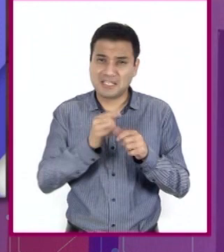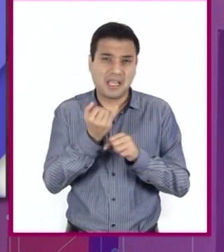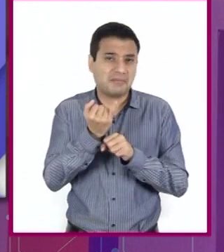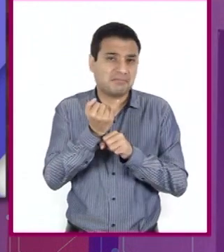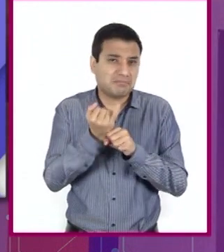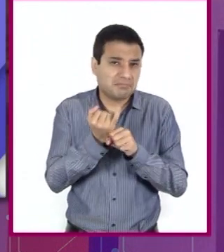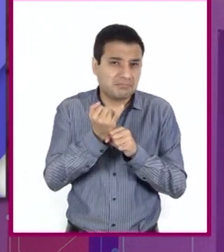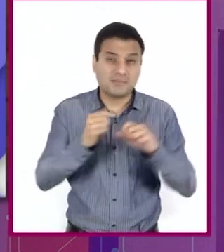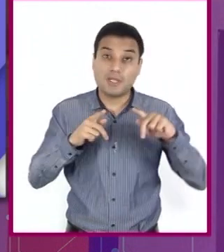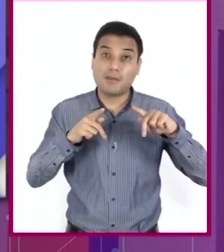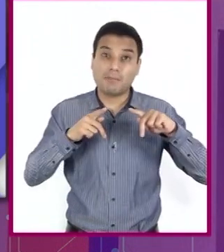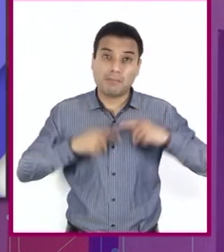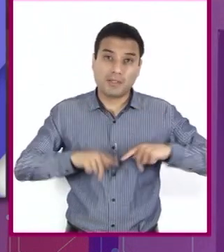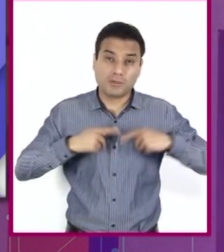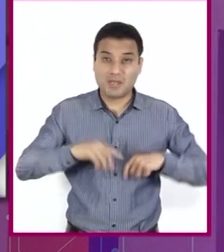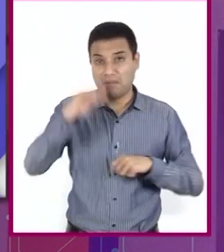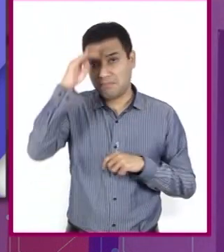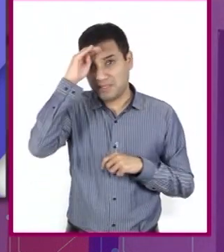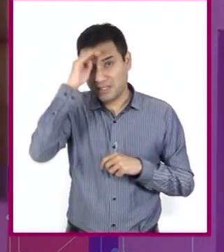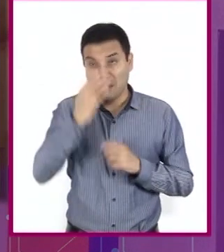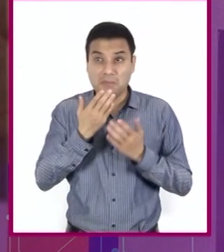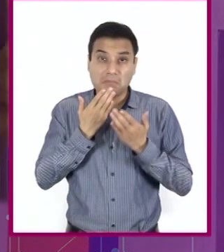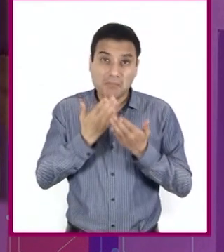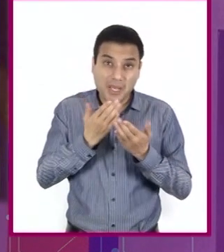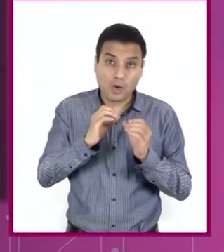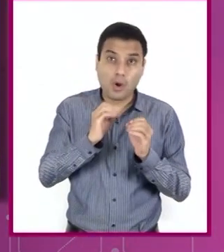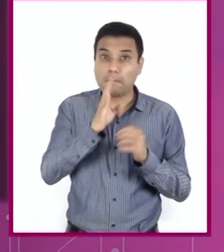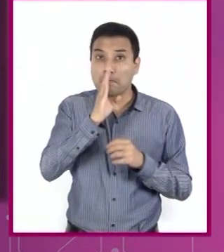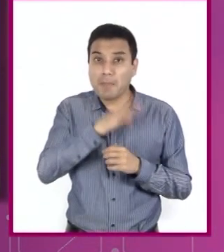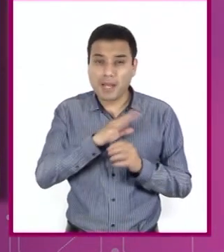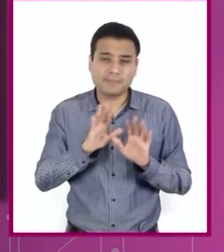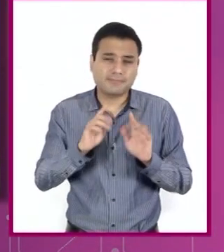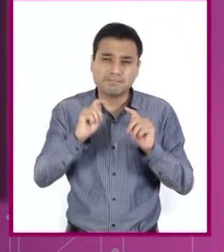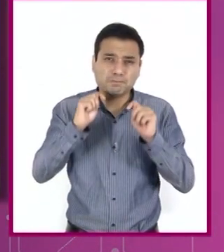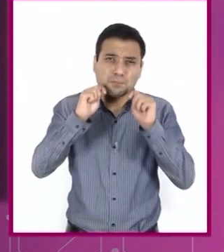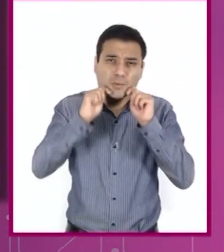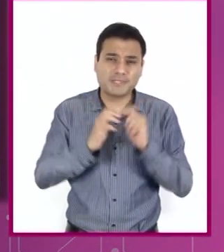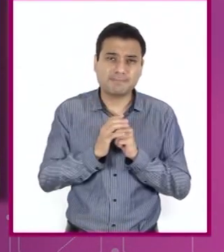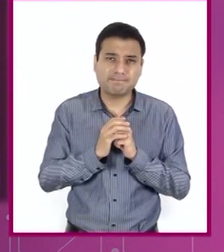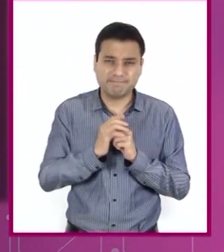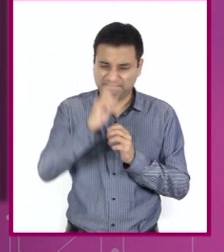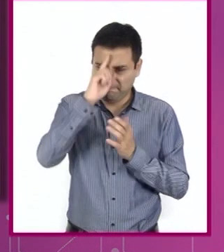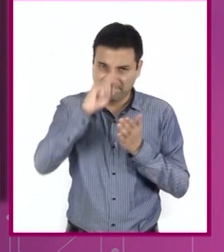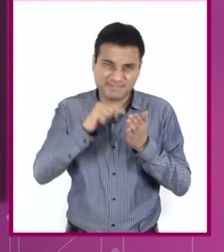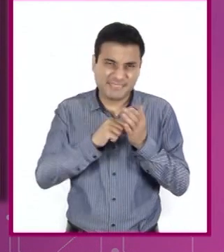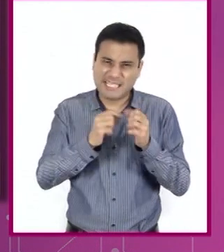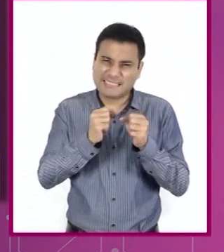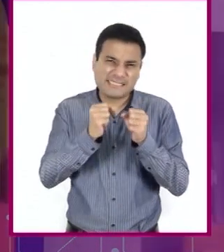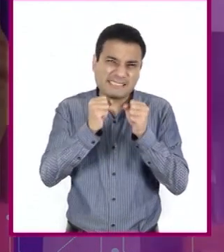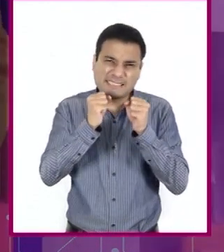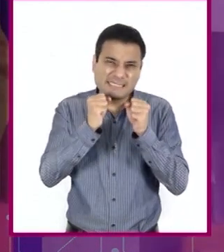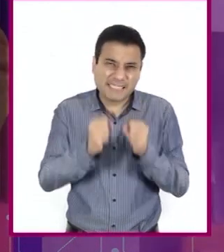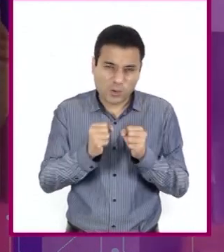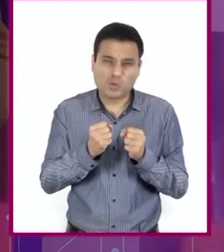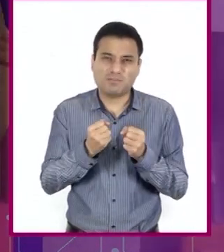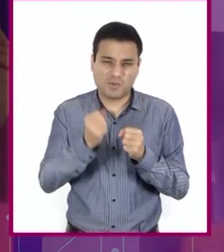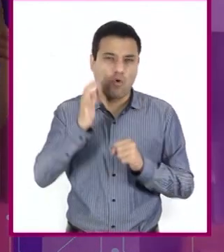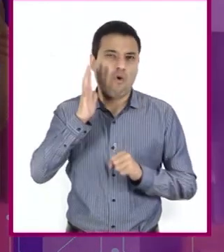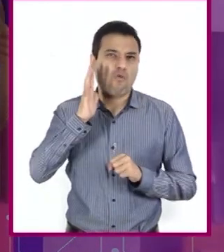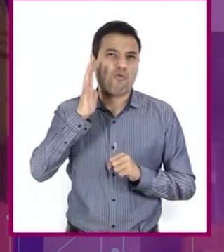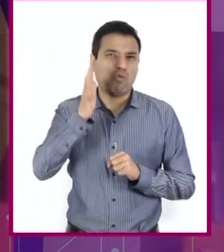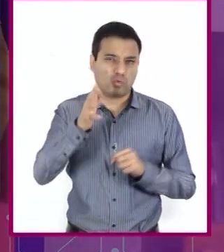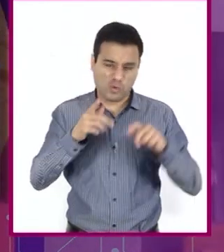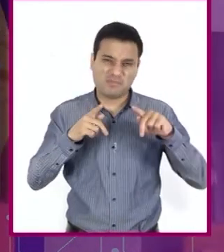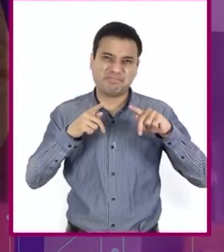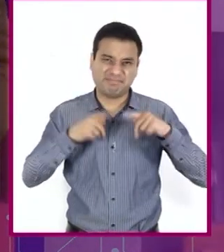pesimistas o seamos optimistas como yo. Sé que se podrán hacer y se harán grandes, interesantes y